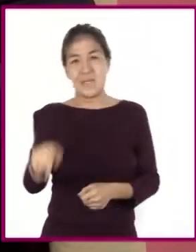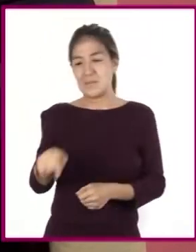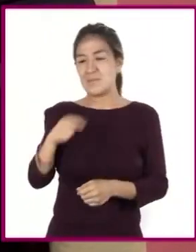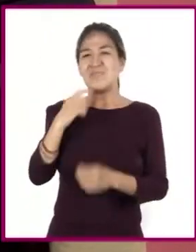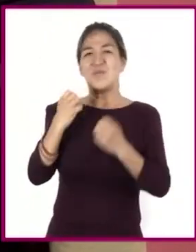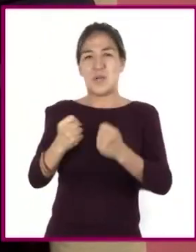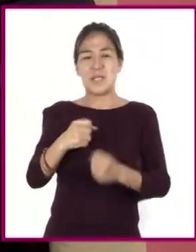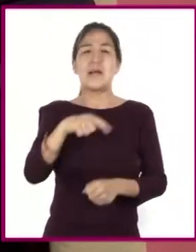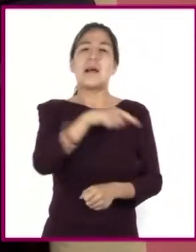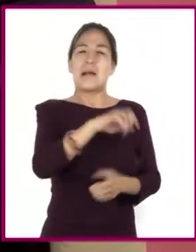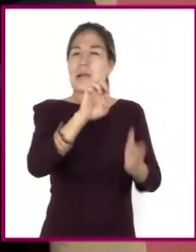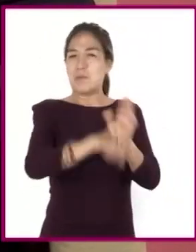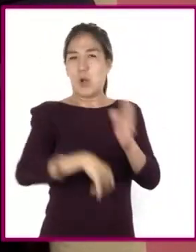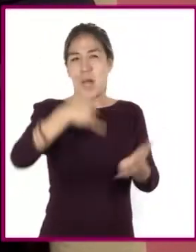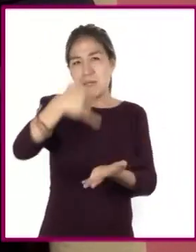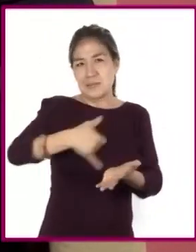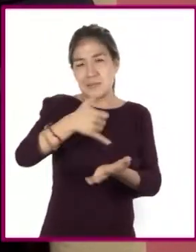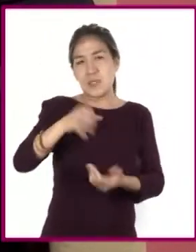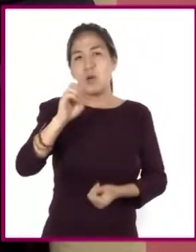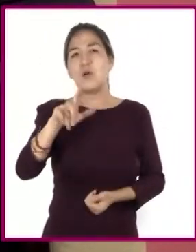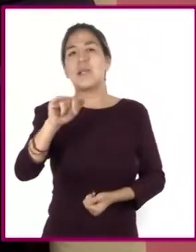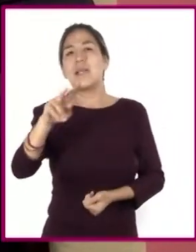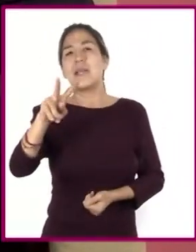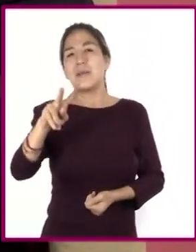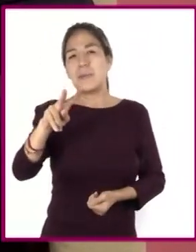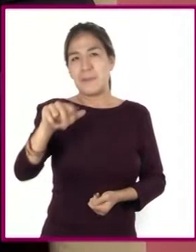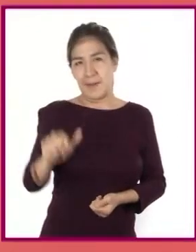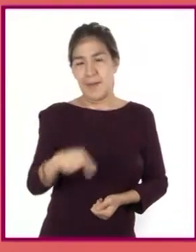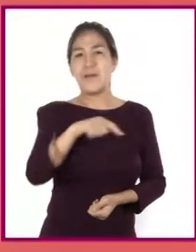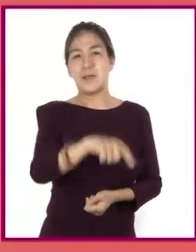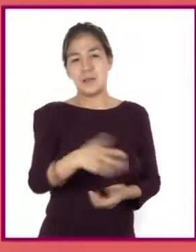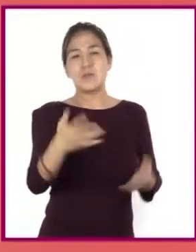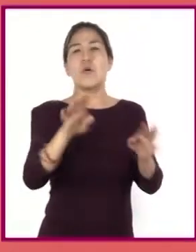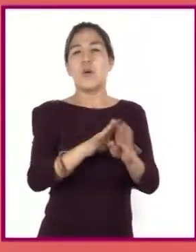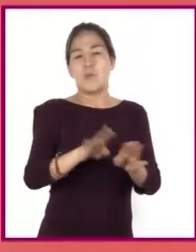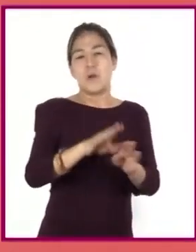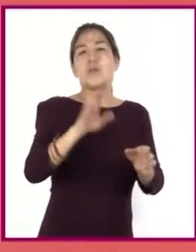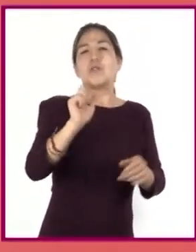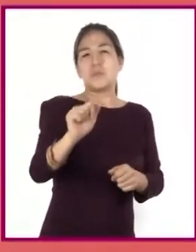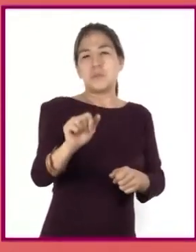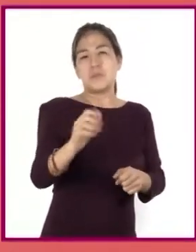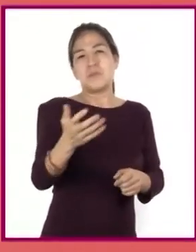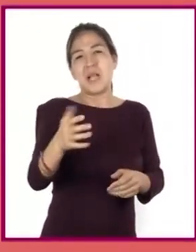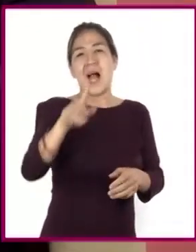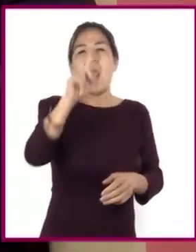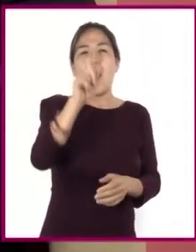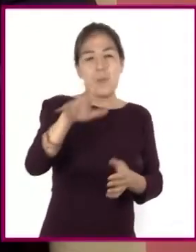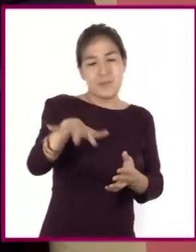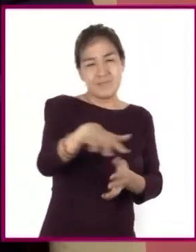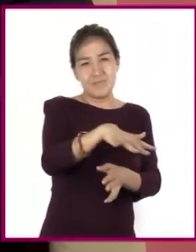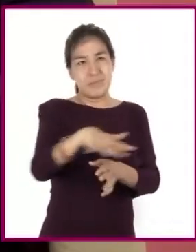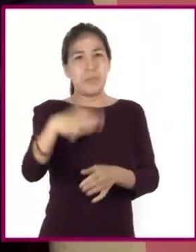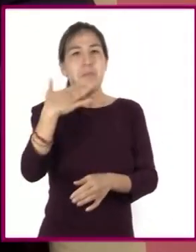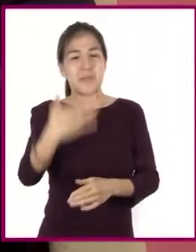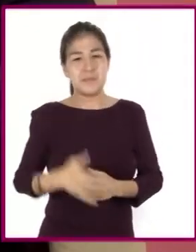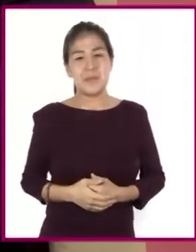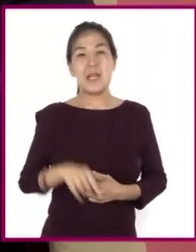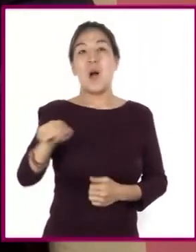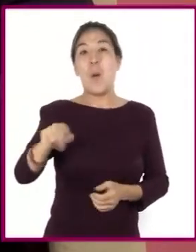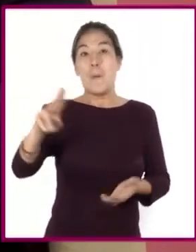¿no? Tiene ácidos grasos poliinsaturados, está en estado líquido. Y, por ejemplo, la